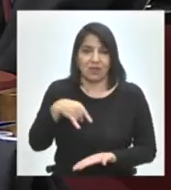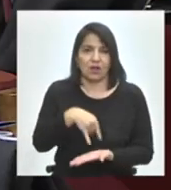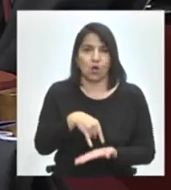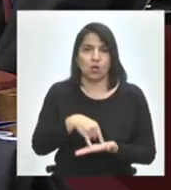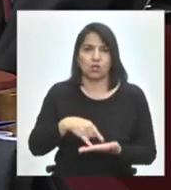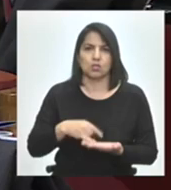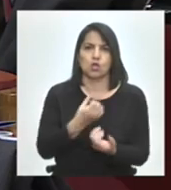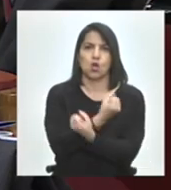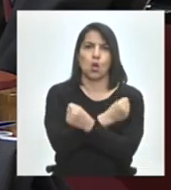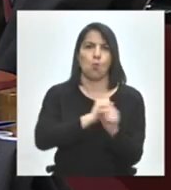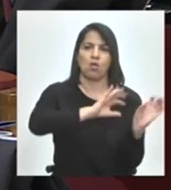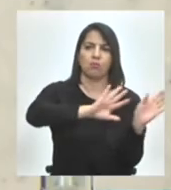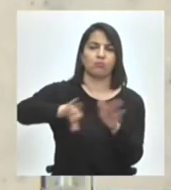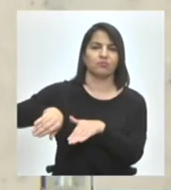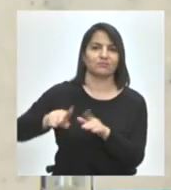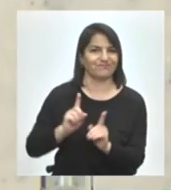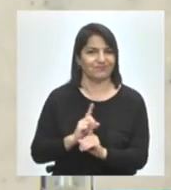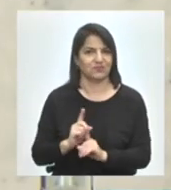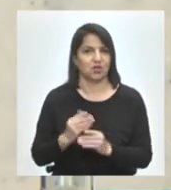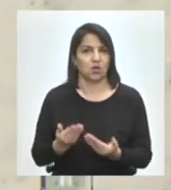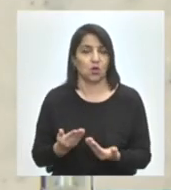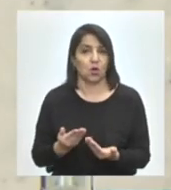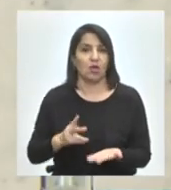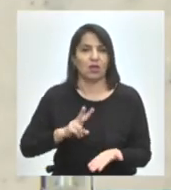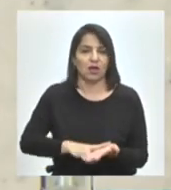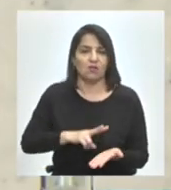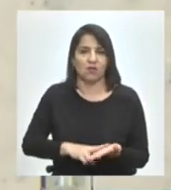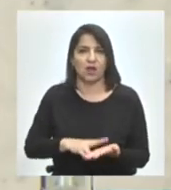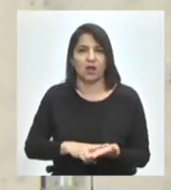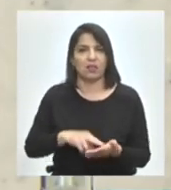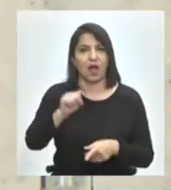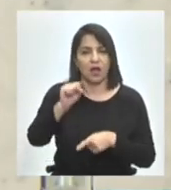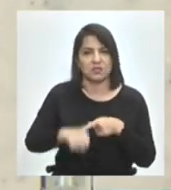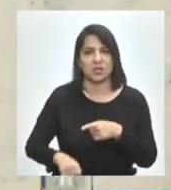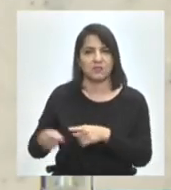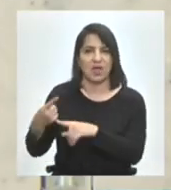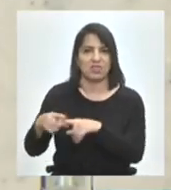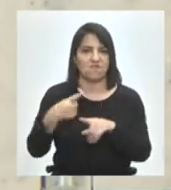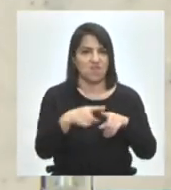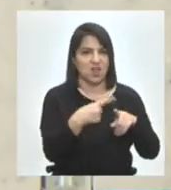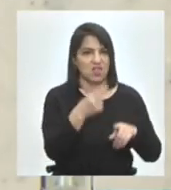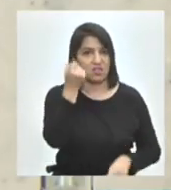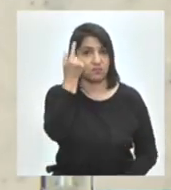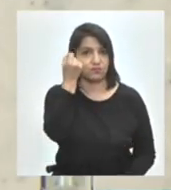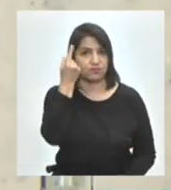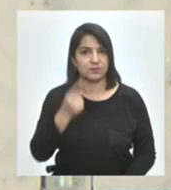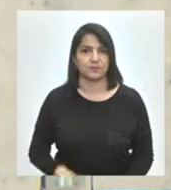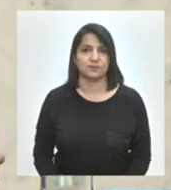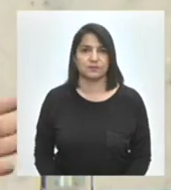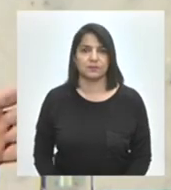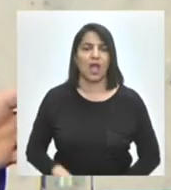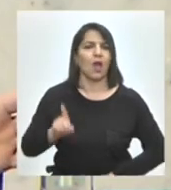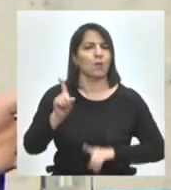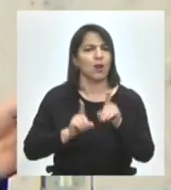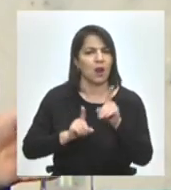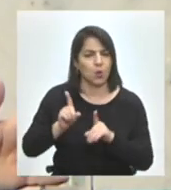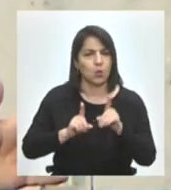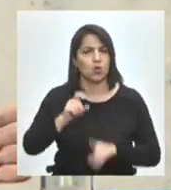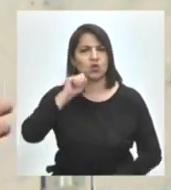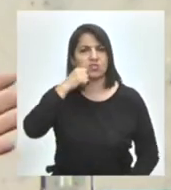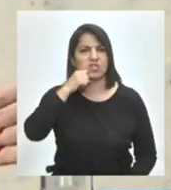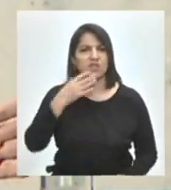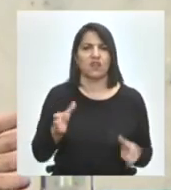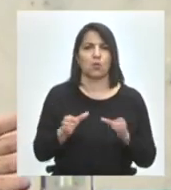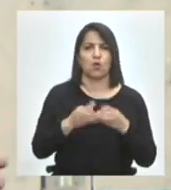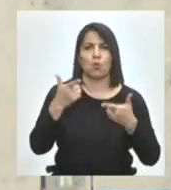no puede dejar pasar, aunque ciertamente admita distintas interpretaciones. Para algunos significa que los partidos ya